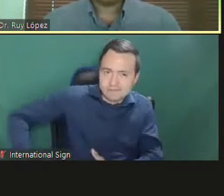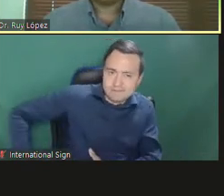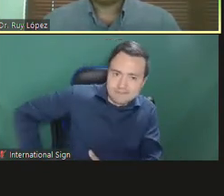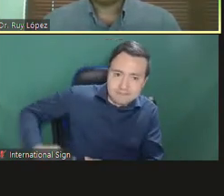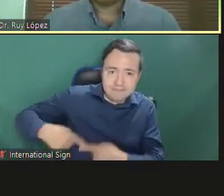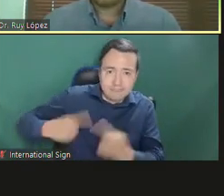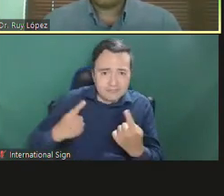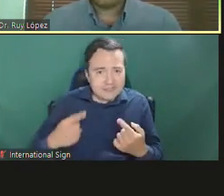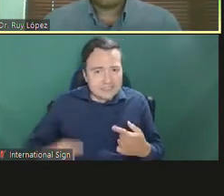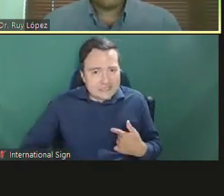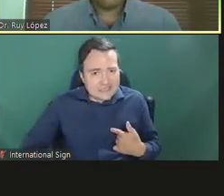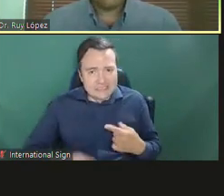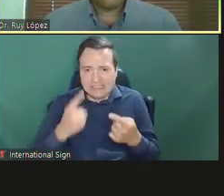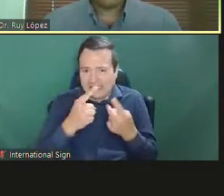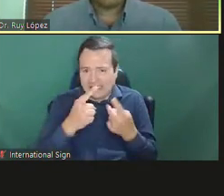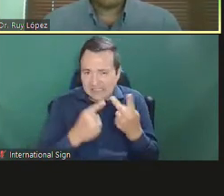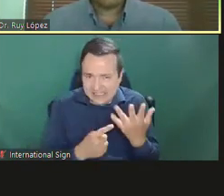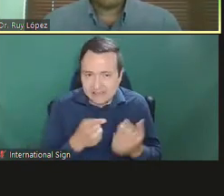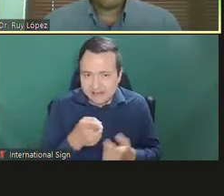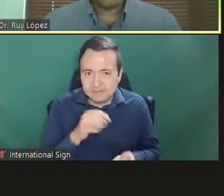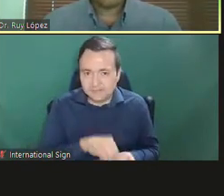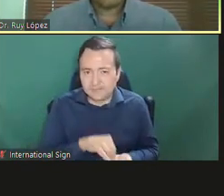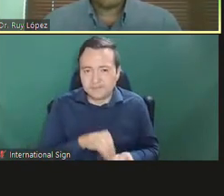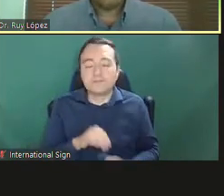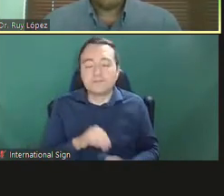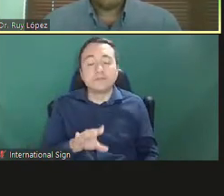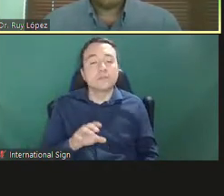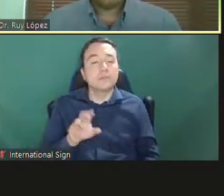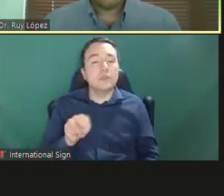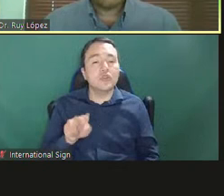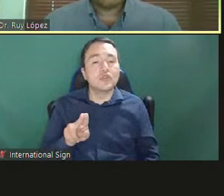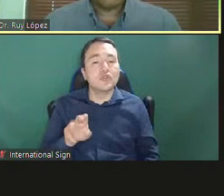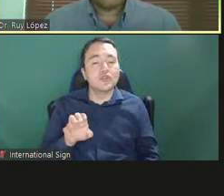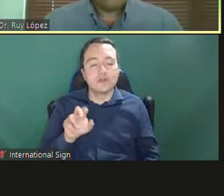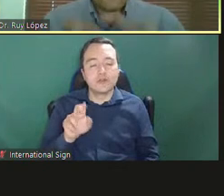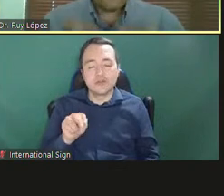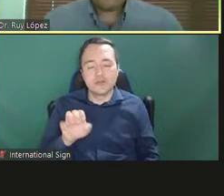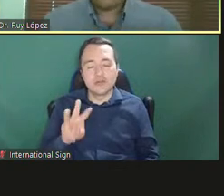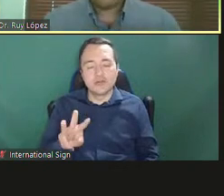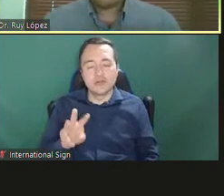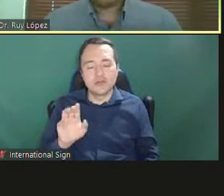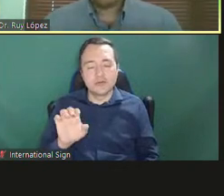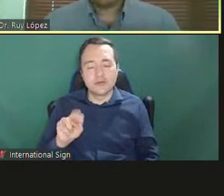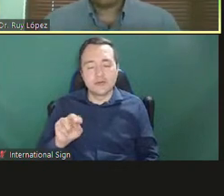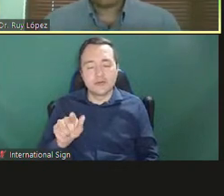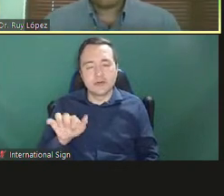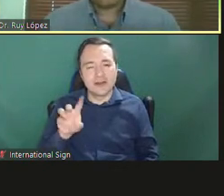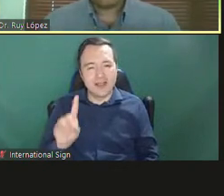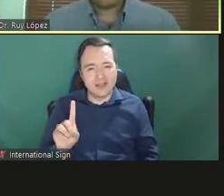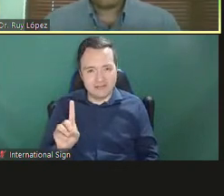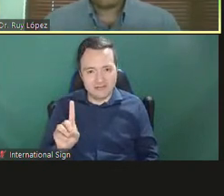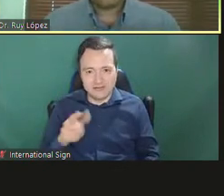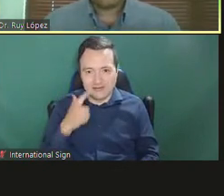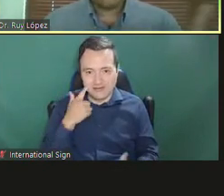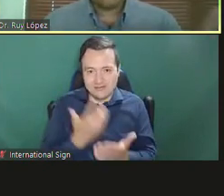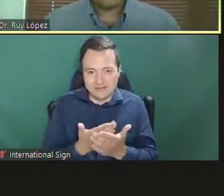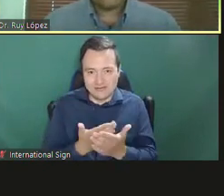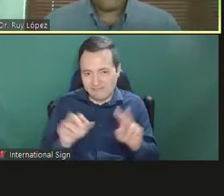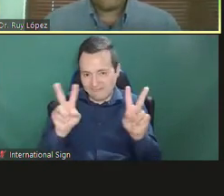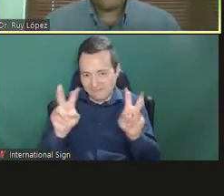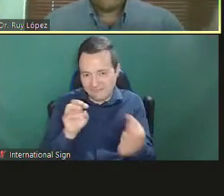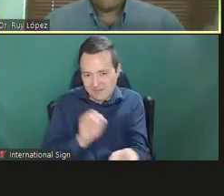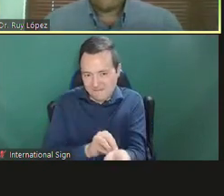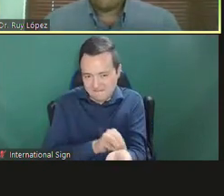de las publicaciones editoriales del new england journal of medicine' donde se enfocaba en la relación importante que tenía tanto